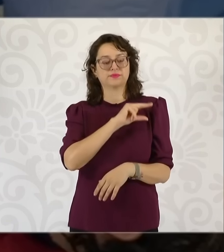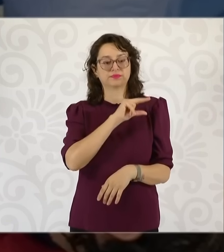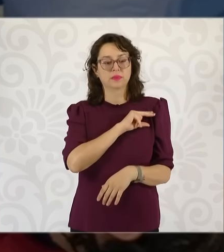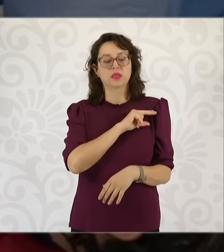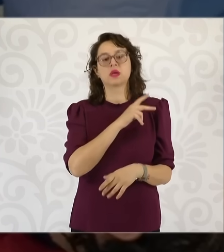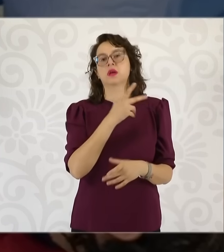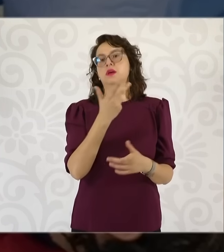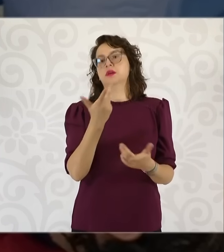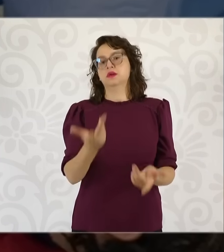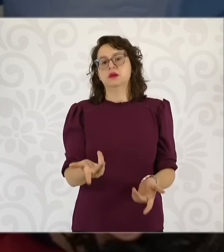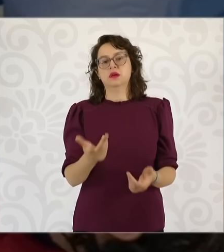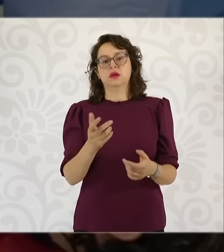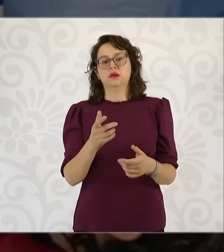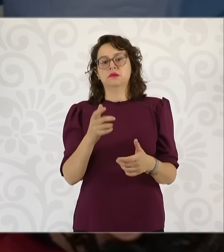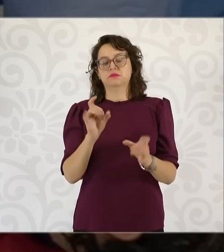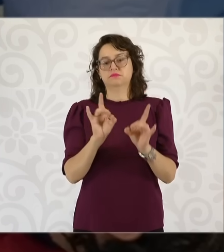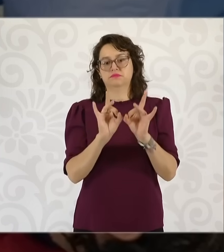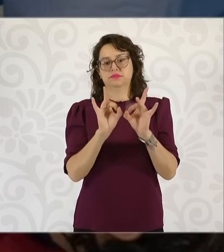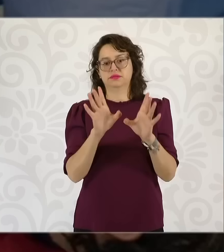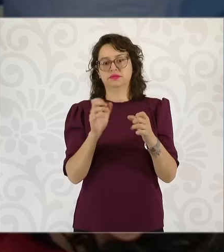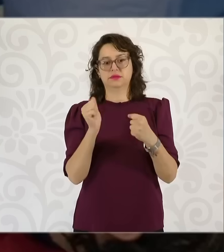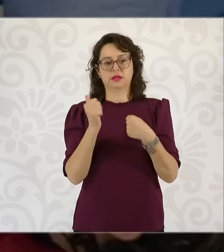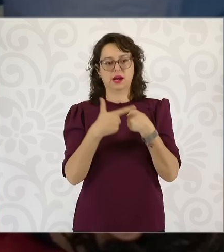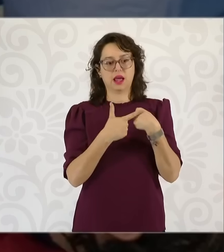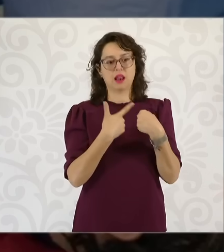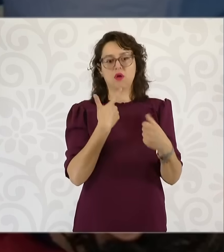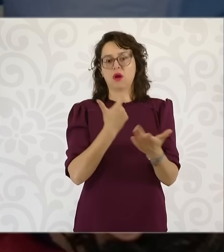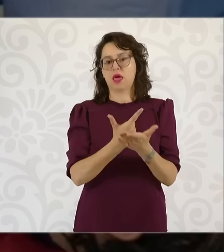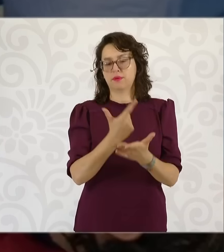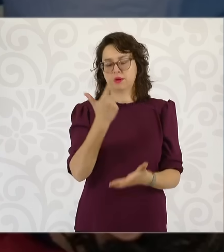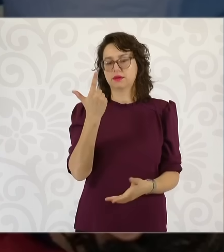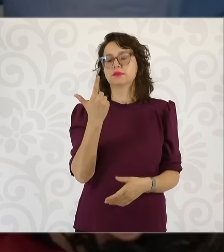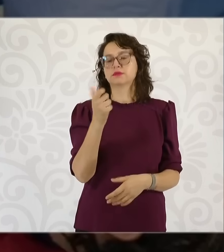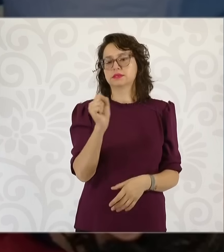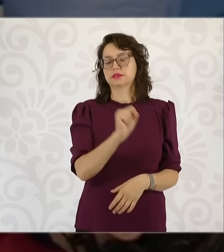medicina interna o pediatría, también los